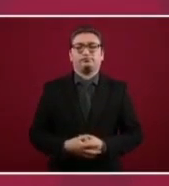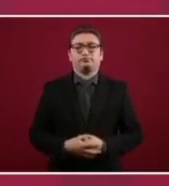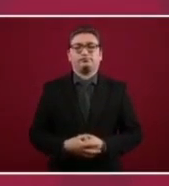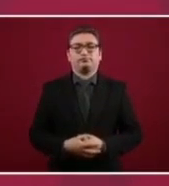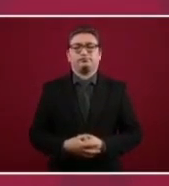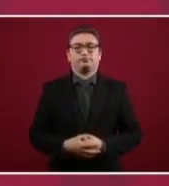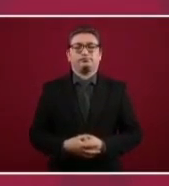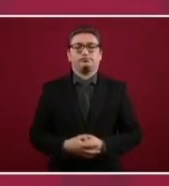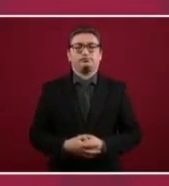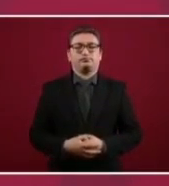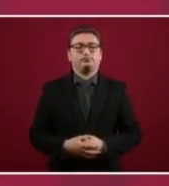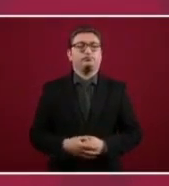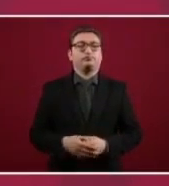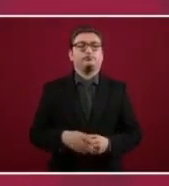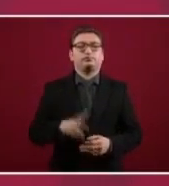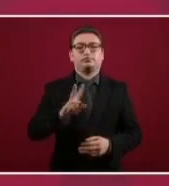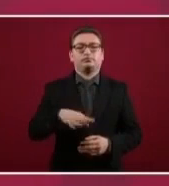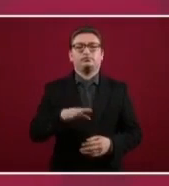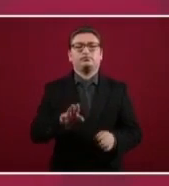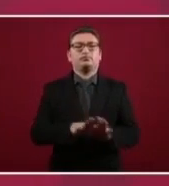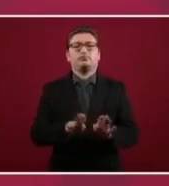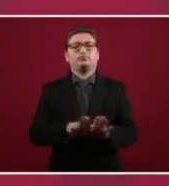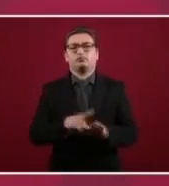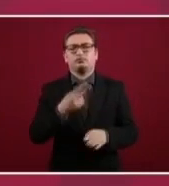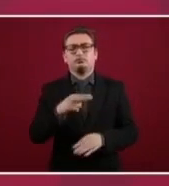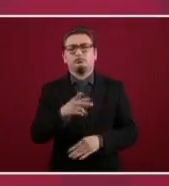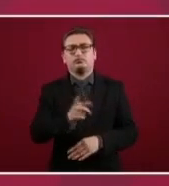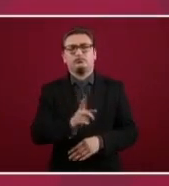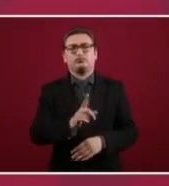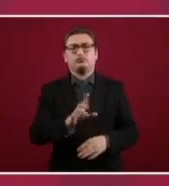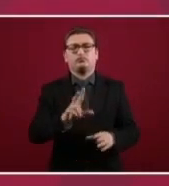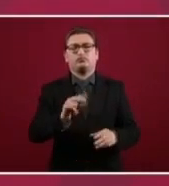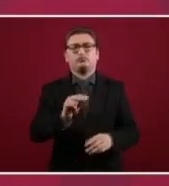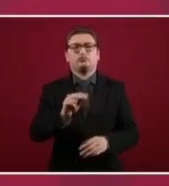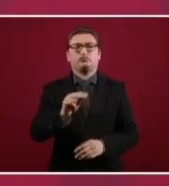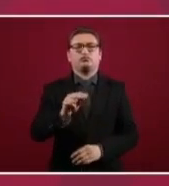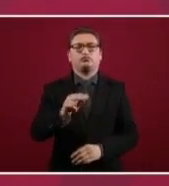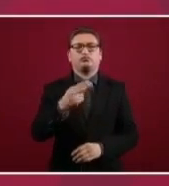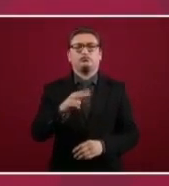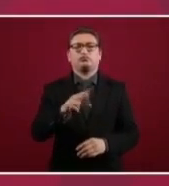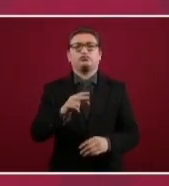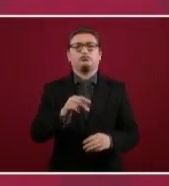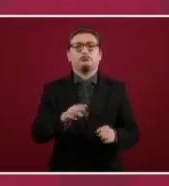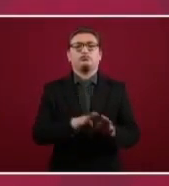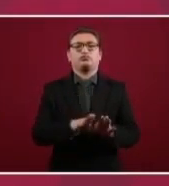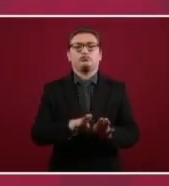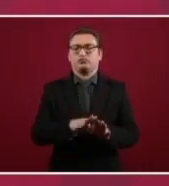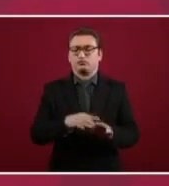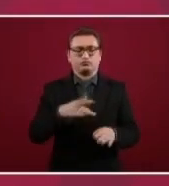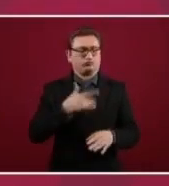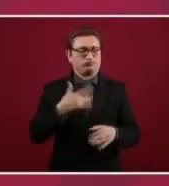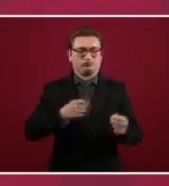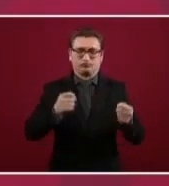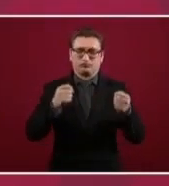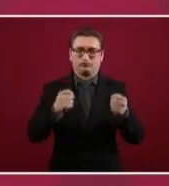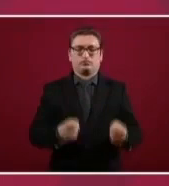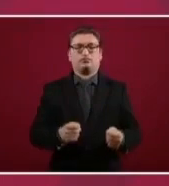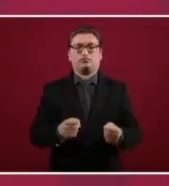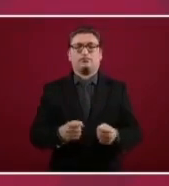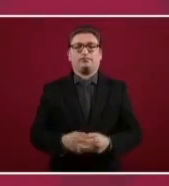a ver cómo se llama no no no no no digas no no estoy seguro